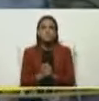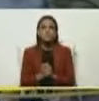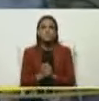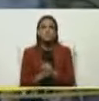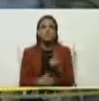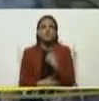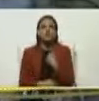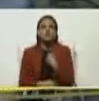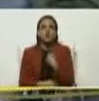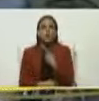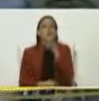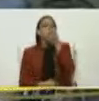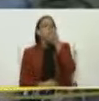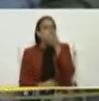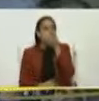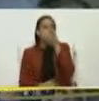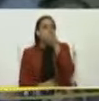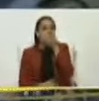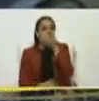yo le silbaba.